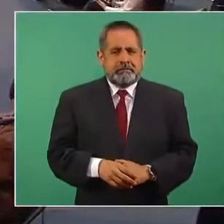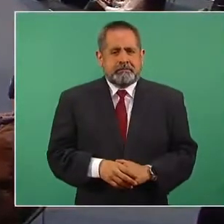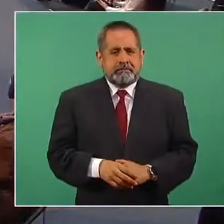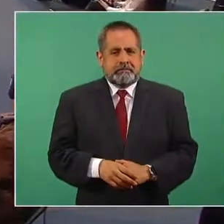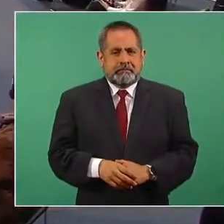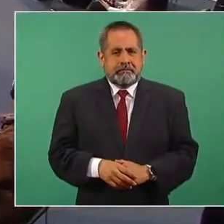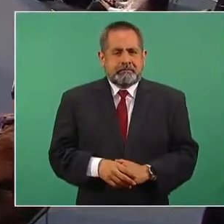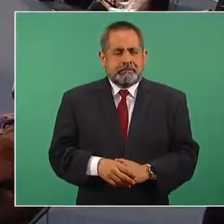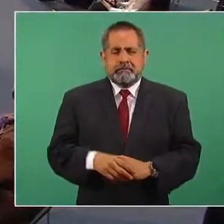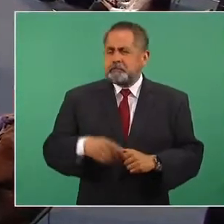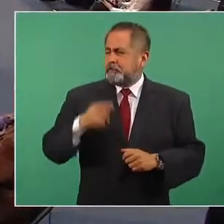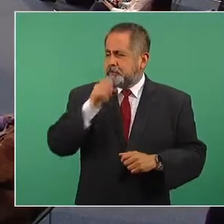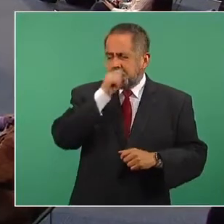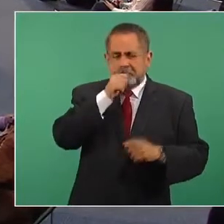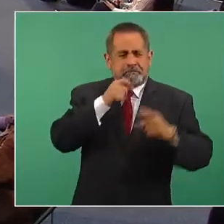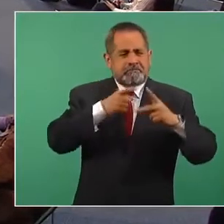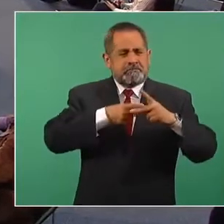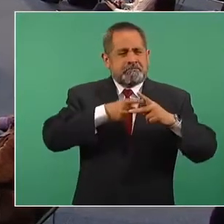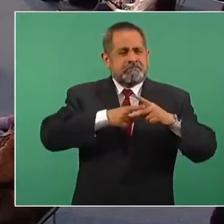la gráfica